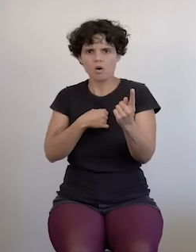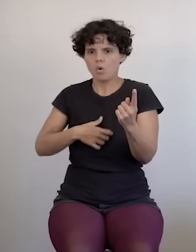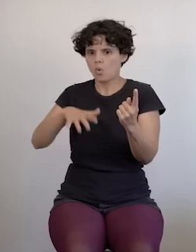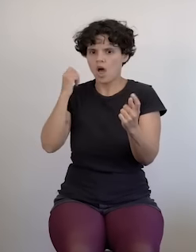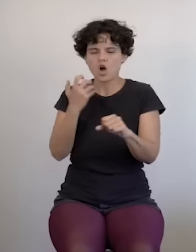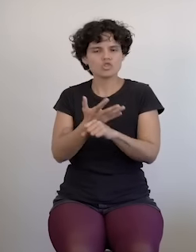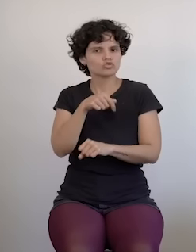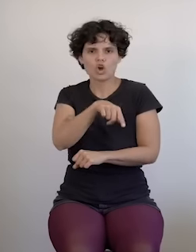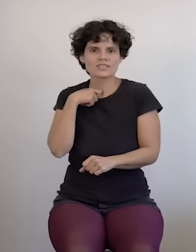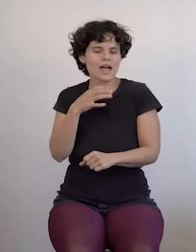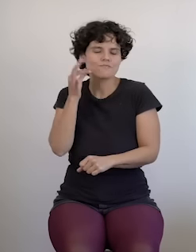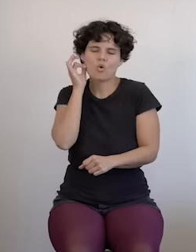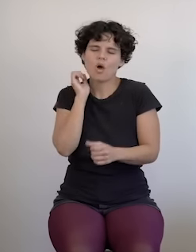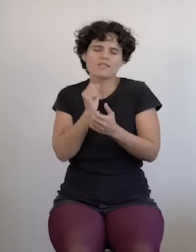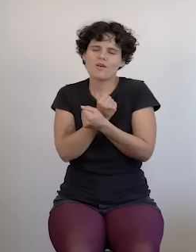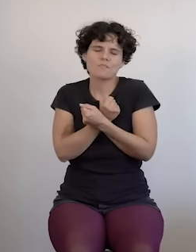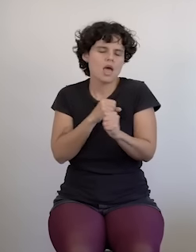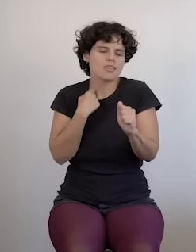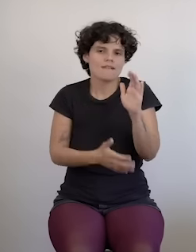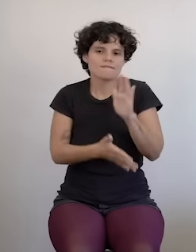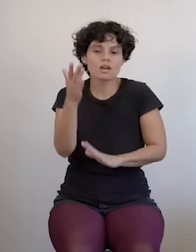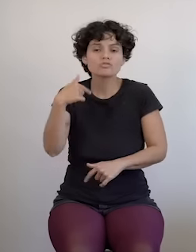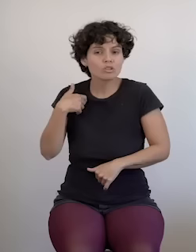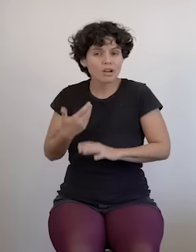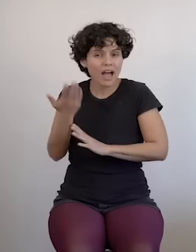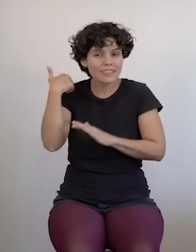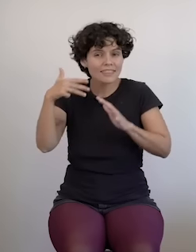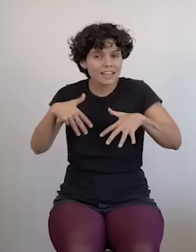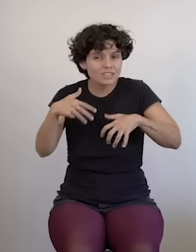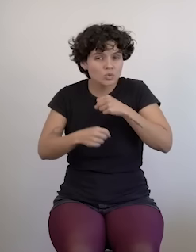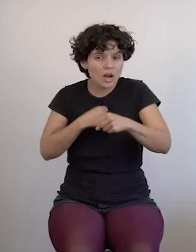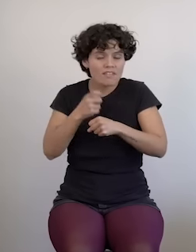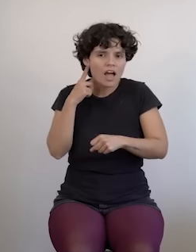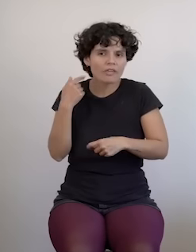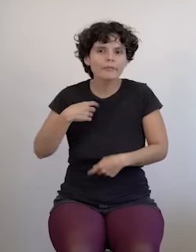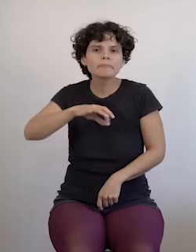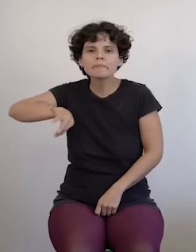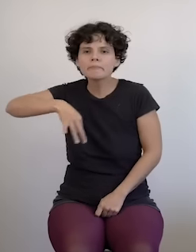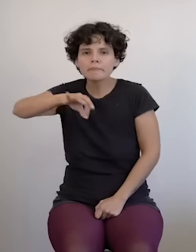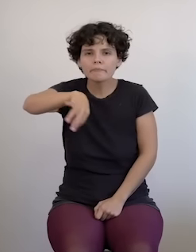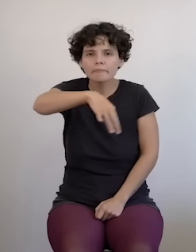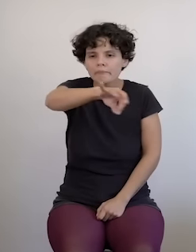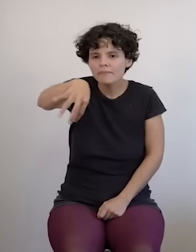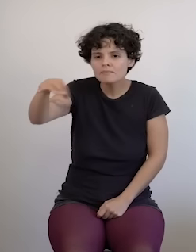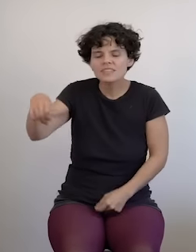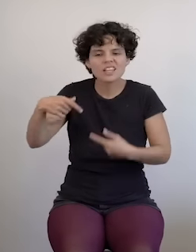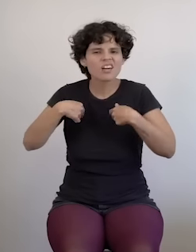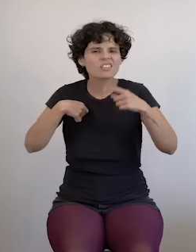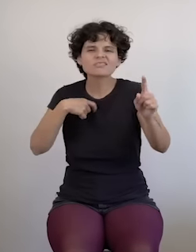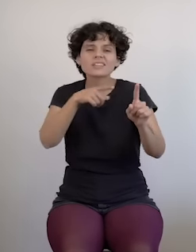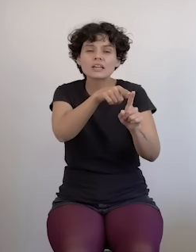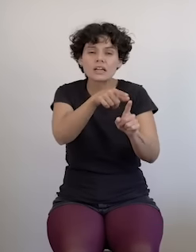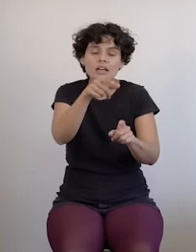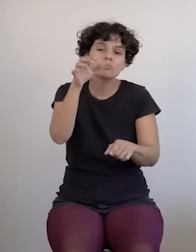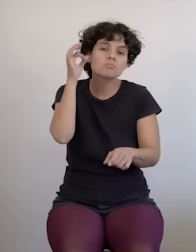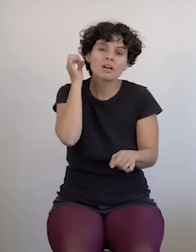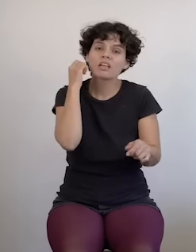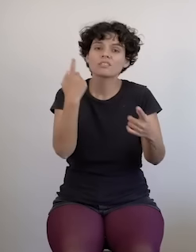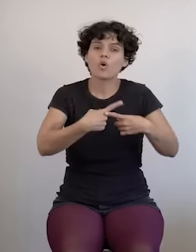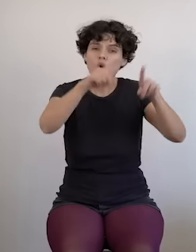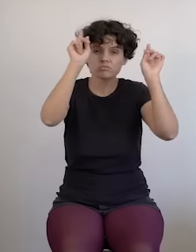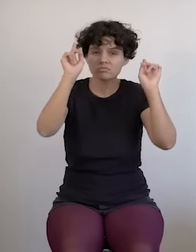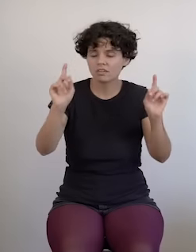mujer yo no la suelto. Yo tenía 19 años y andaba en la calle así. Y era otra volada, y mi señora era otra volada, vivía otras